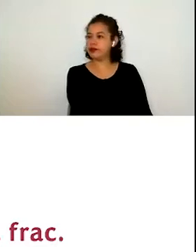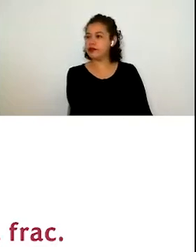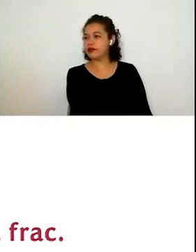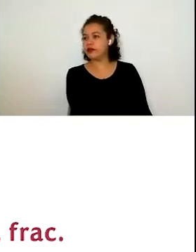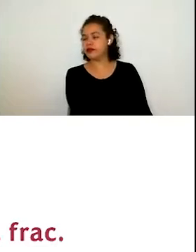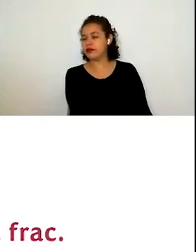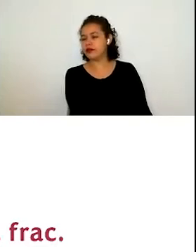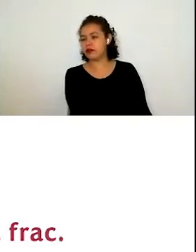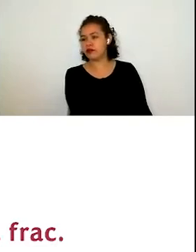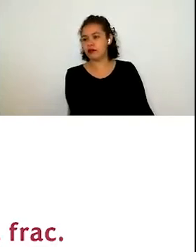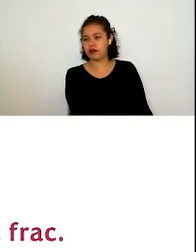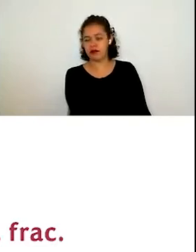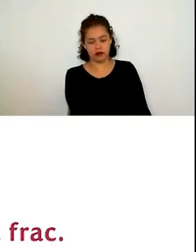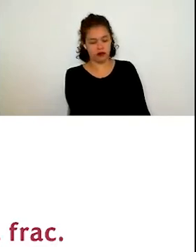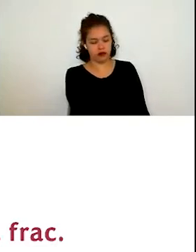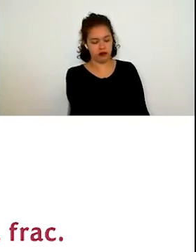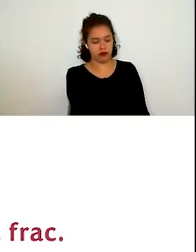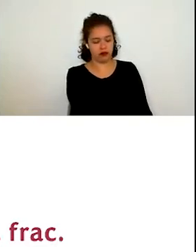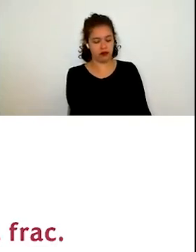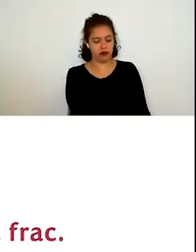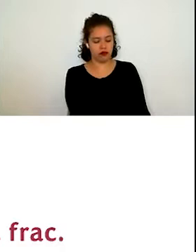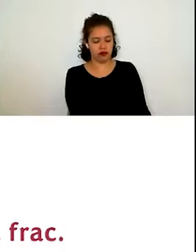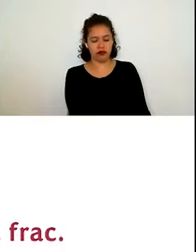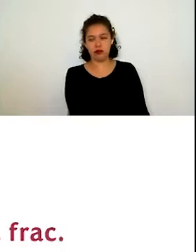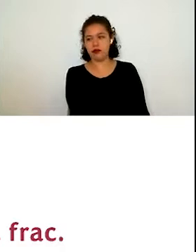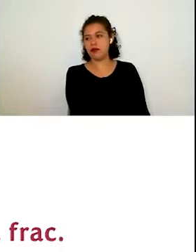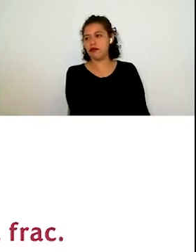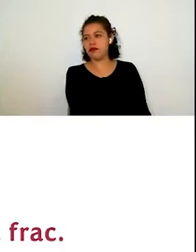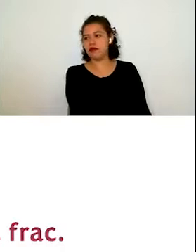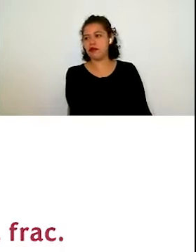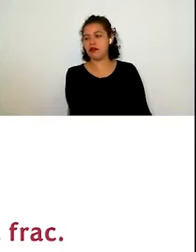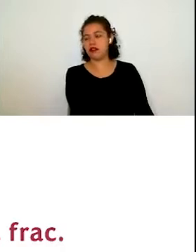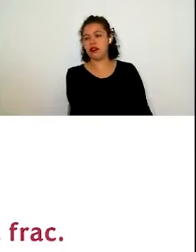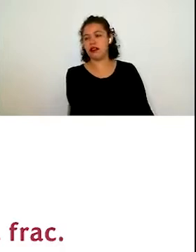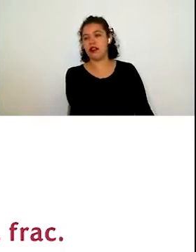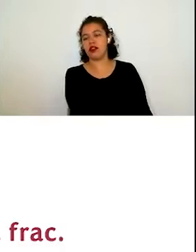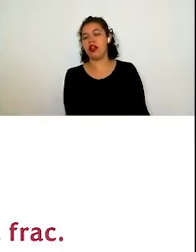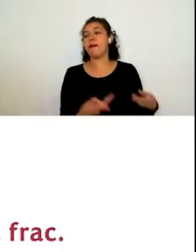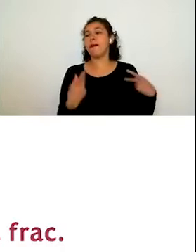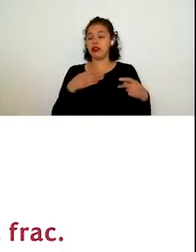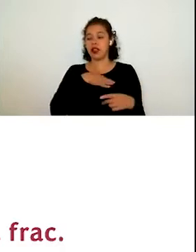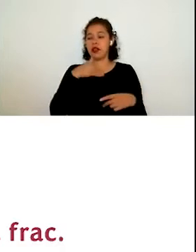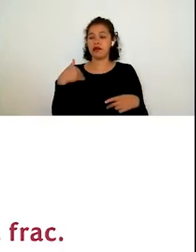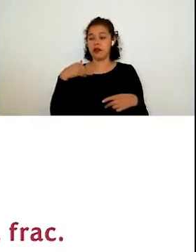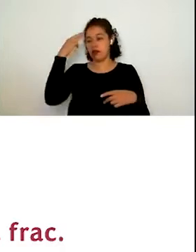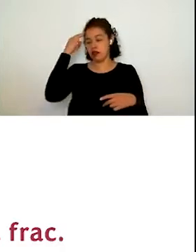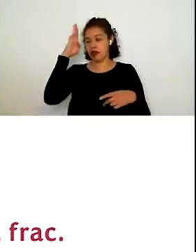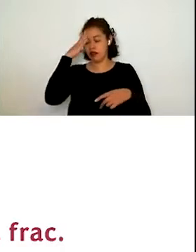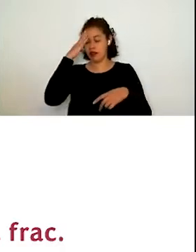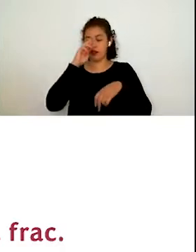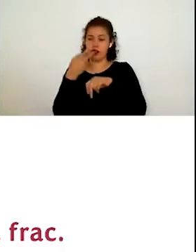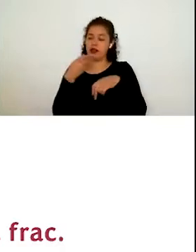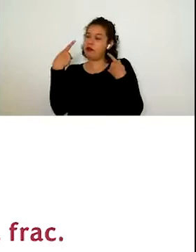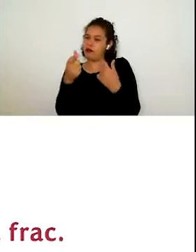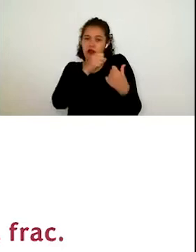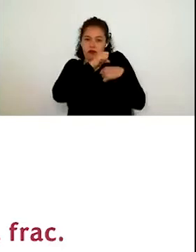las personas que hayan sido designadas como miembros del patronato, pero que no han ejercido su cargo como